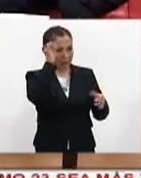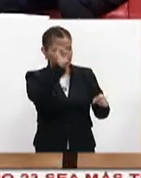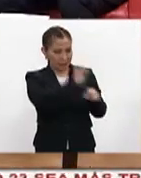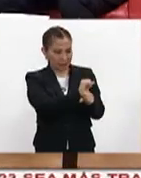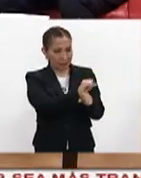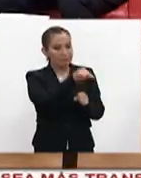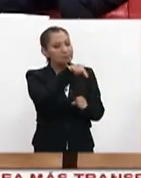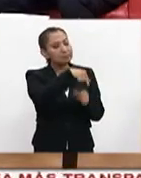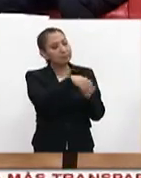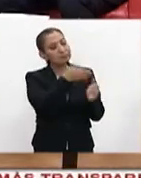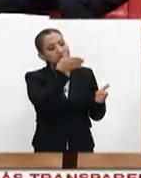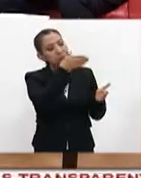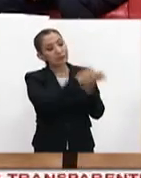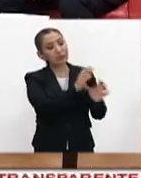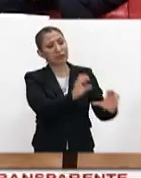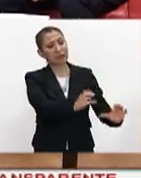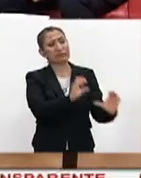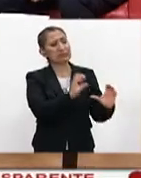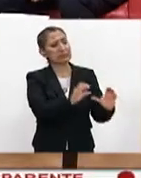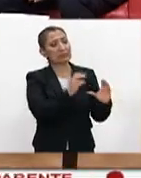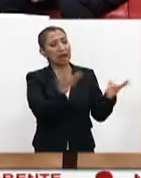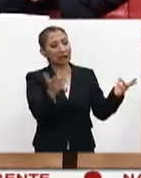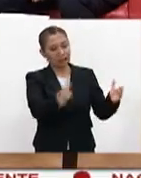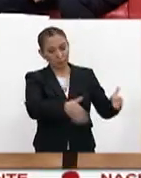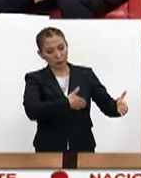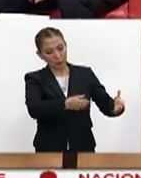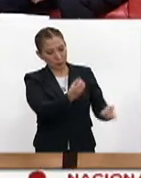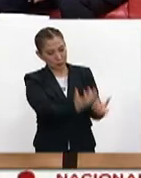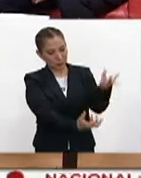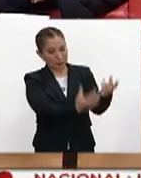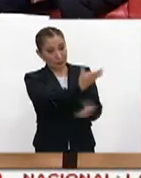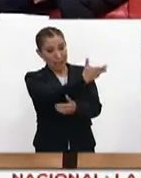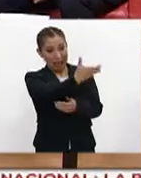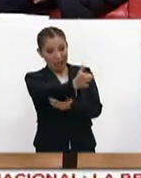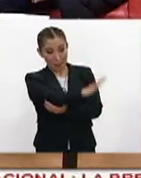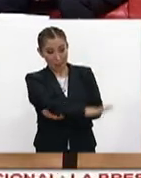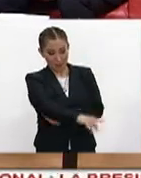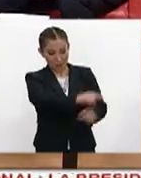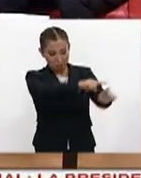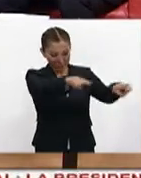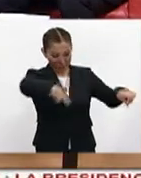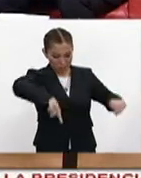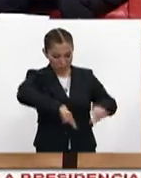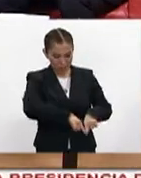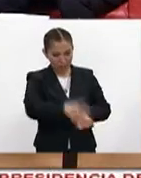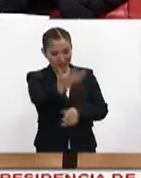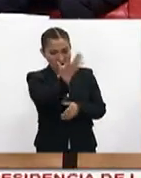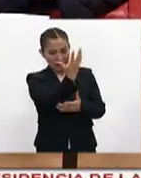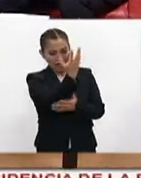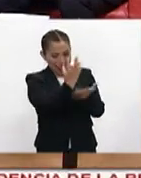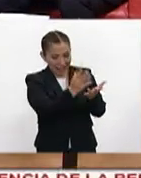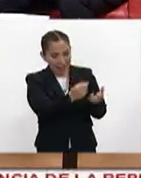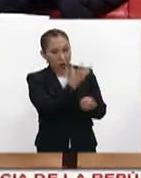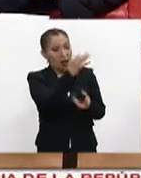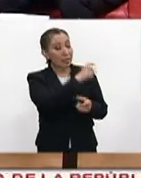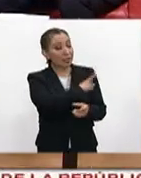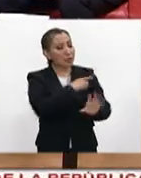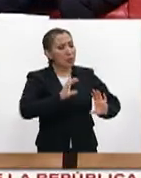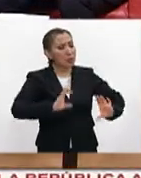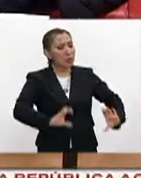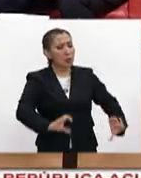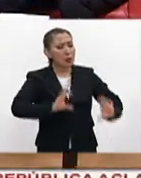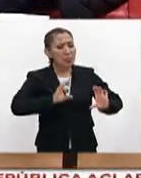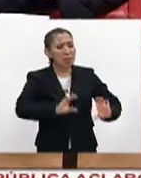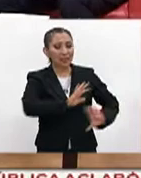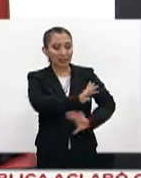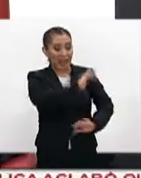Santa, tengan cuidado cuando hacen una fogata en el campo. Cuando se hace una fogata en el campo tiene que tener uno todo el cuidado de que